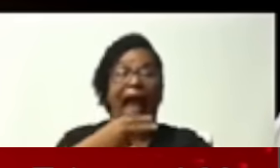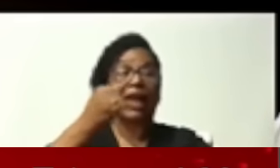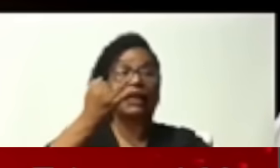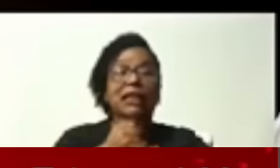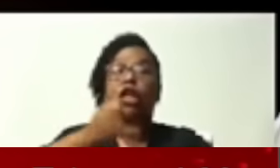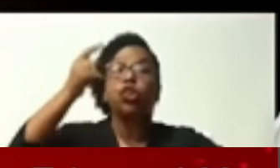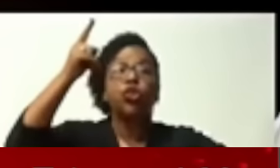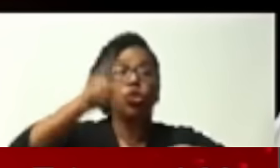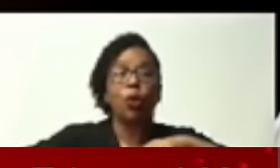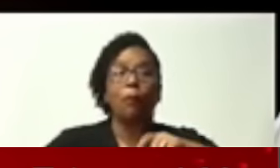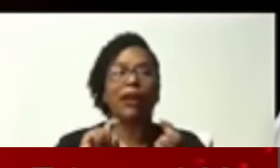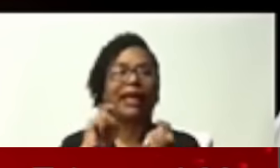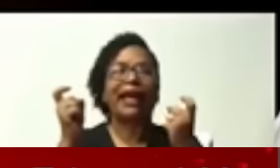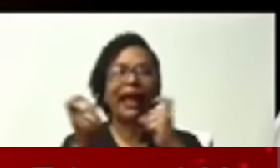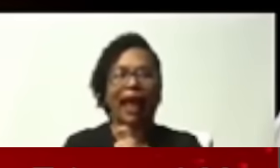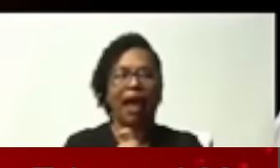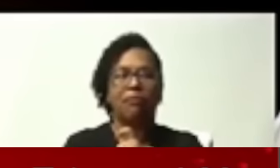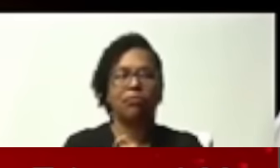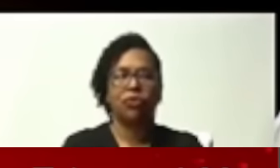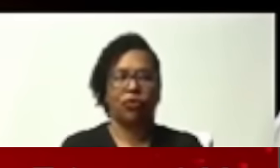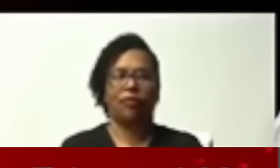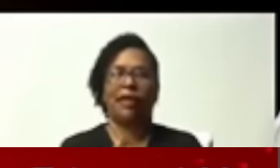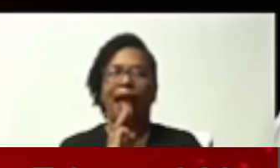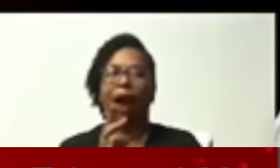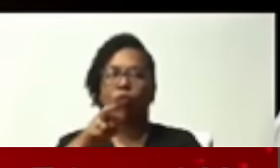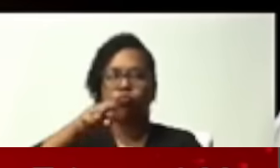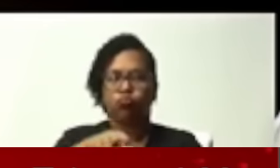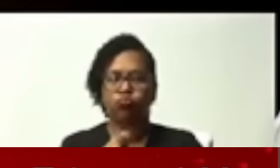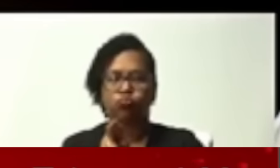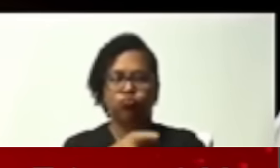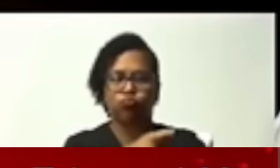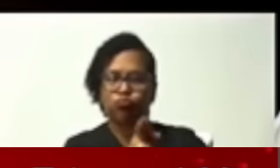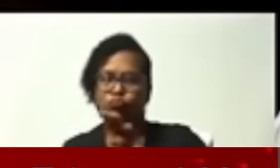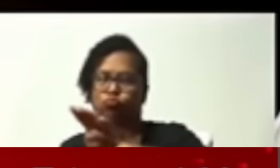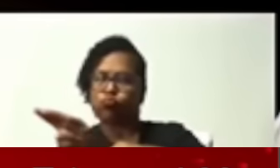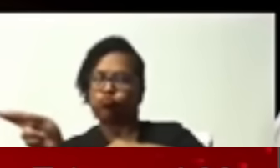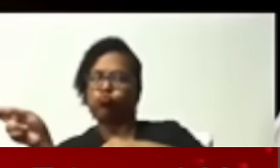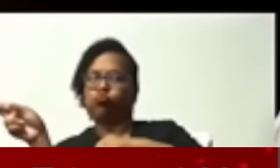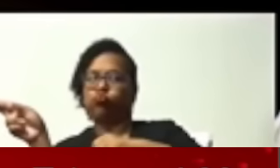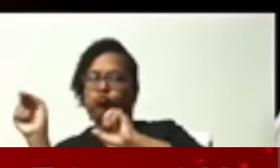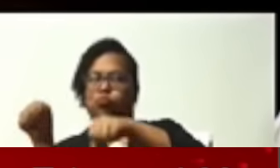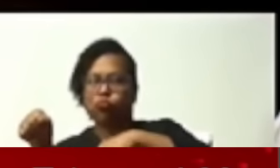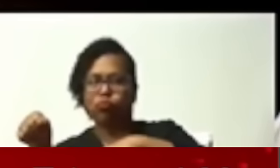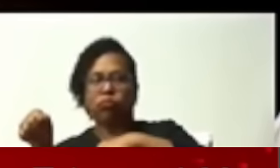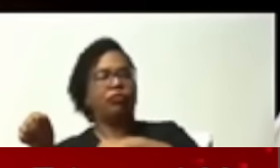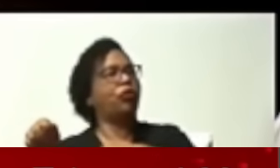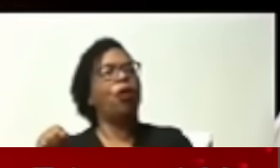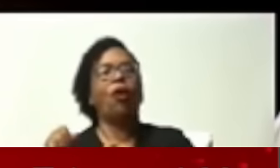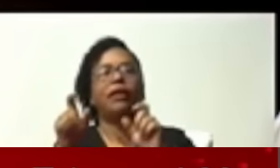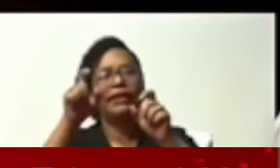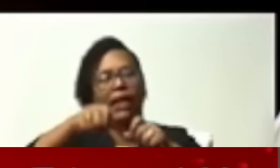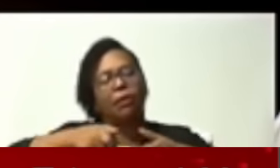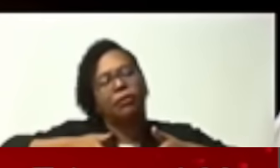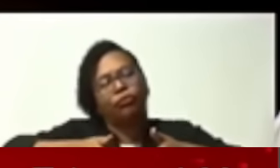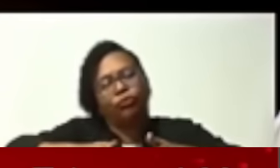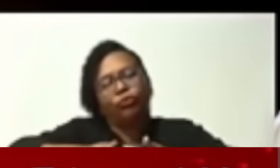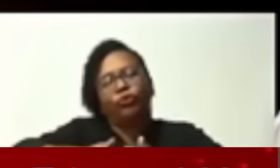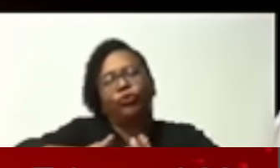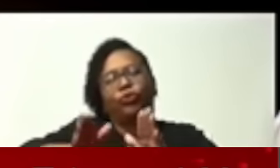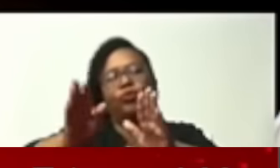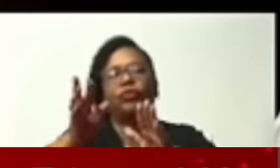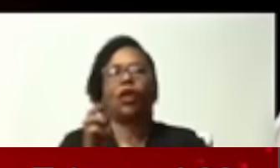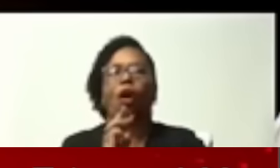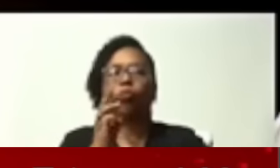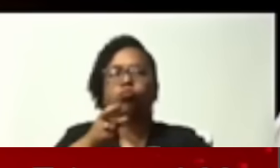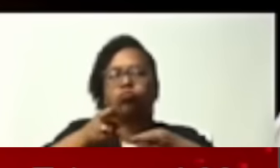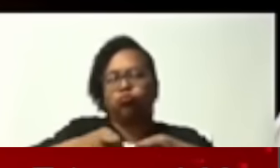el curso natural del agua. Y mientras se respete eso, habrá tranquilidad, habrá paz, habrá sosiego y siempre habrá posibilidad de